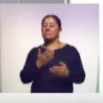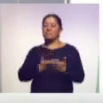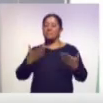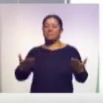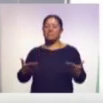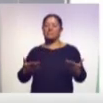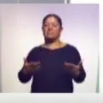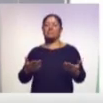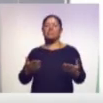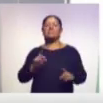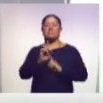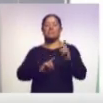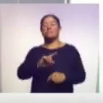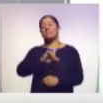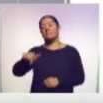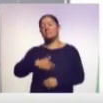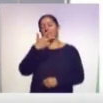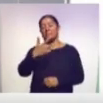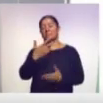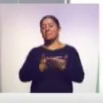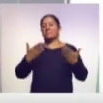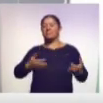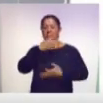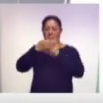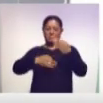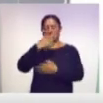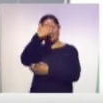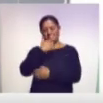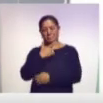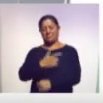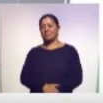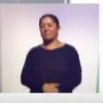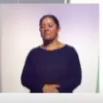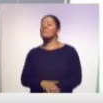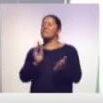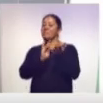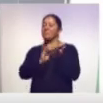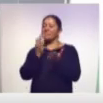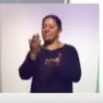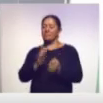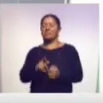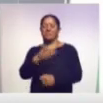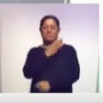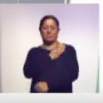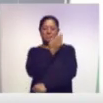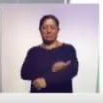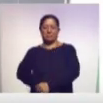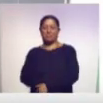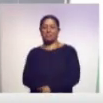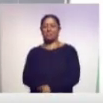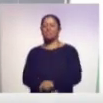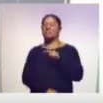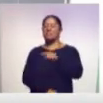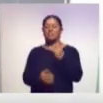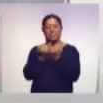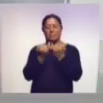ya en la noche nuevamente contigo en la tercera emisión de Ahora Noticias. Pepe, muchas gracias. Gracias, que tengas buena tarde. Gracias, querido amigo, que tengan excelente